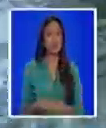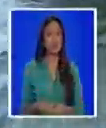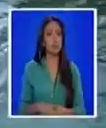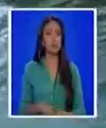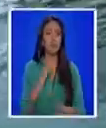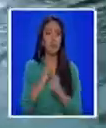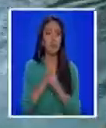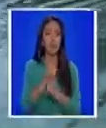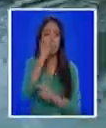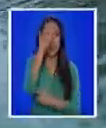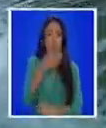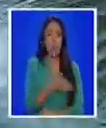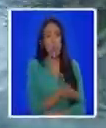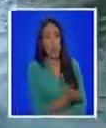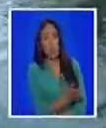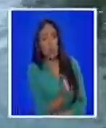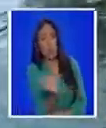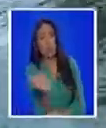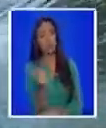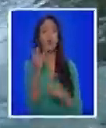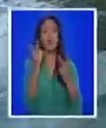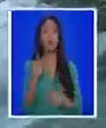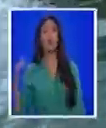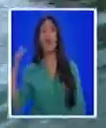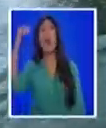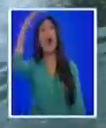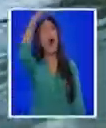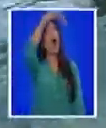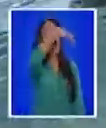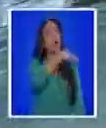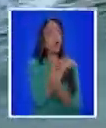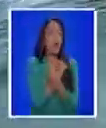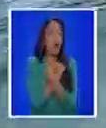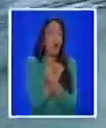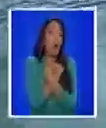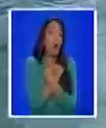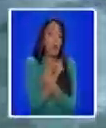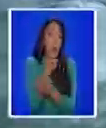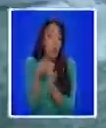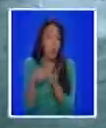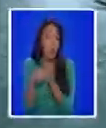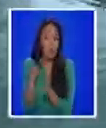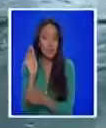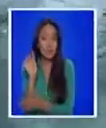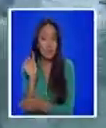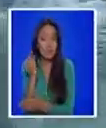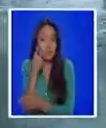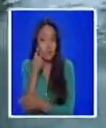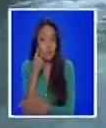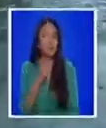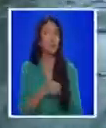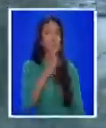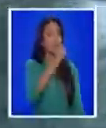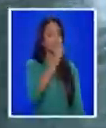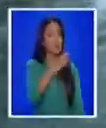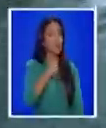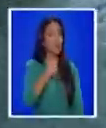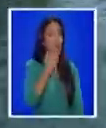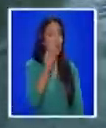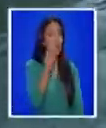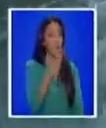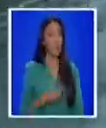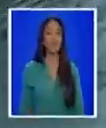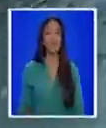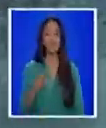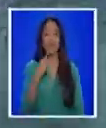también porque ya mismo viene el Arco del Amor, donde te vamos a mostrar más adelante. ¿Qué te parece? Bueno, chéverísimo. Bueno, yo les